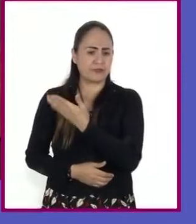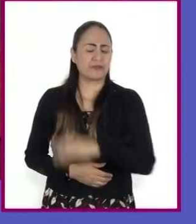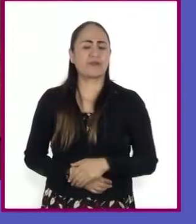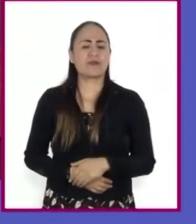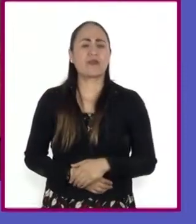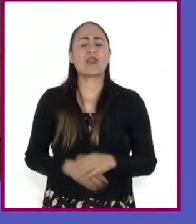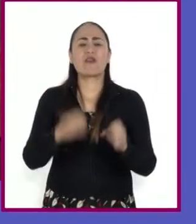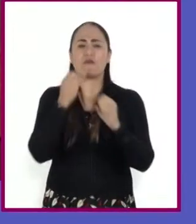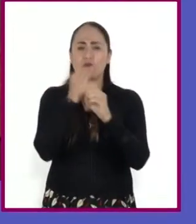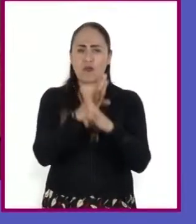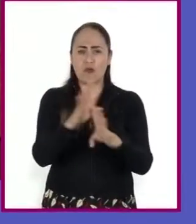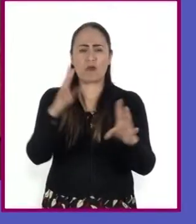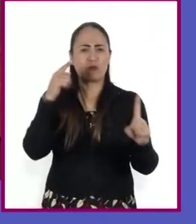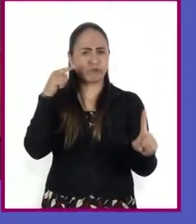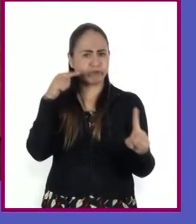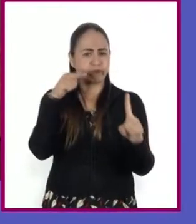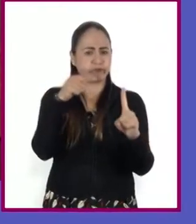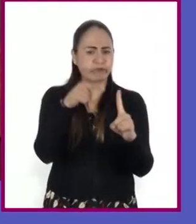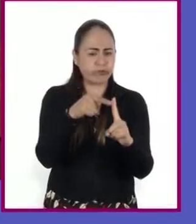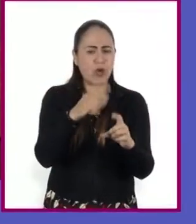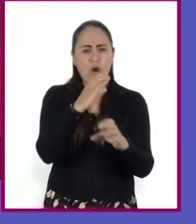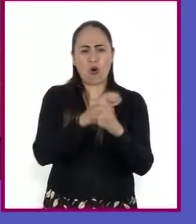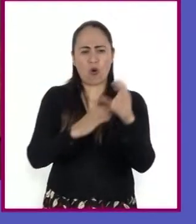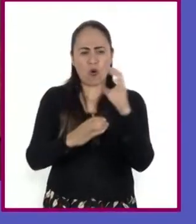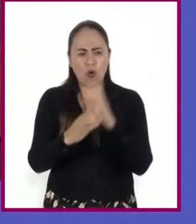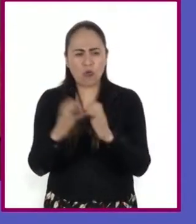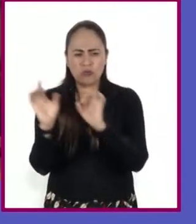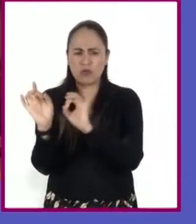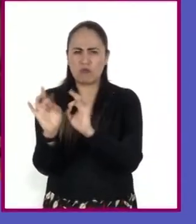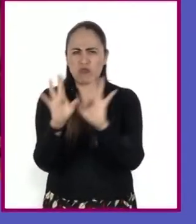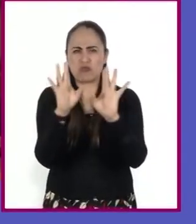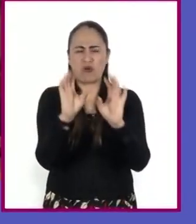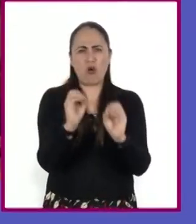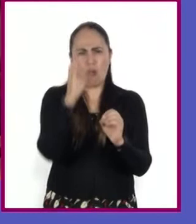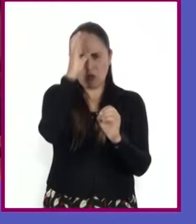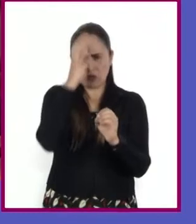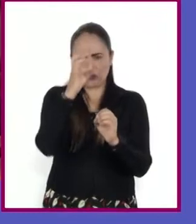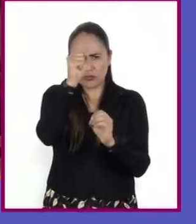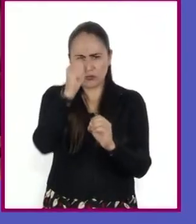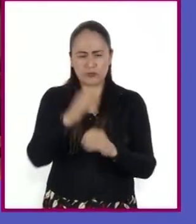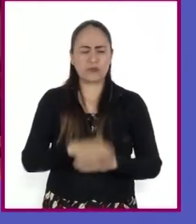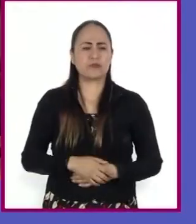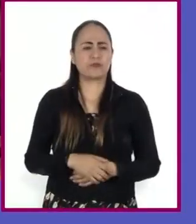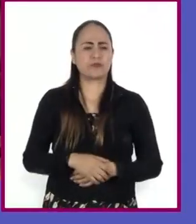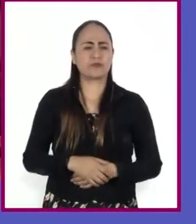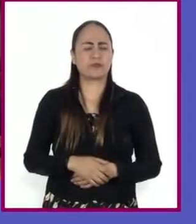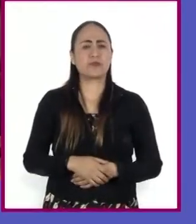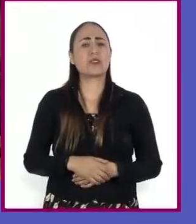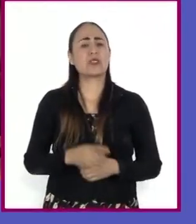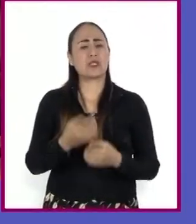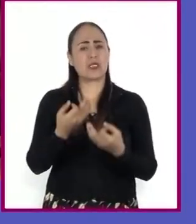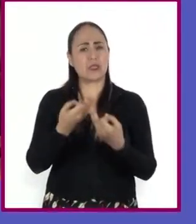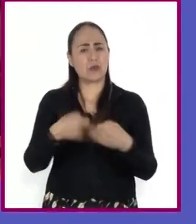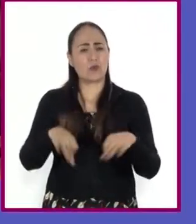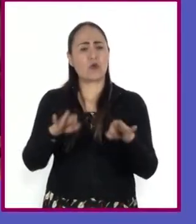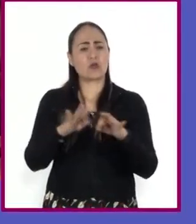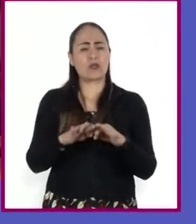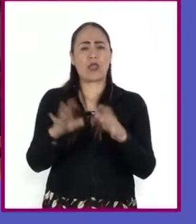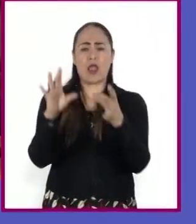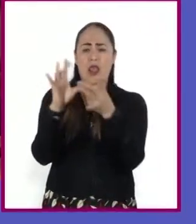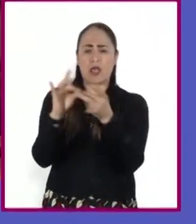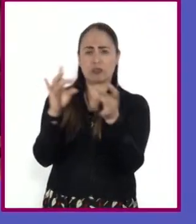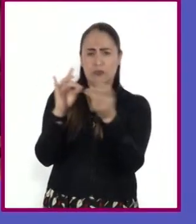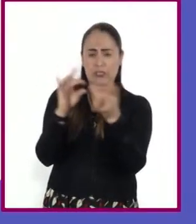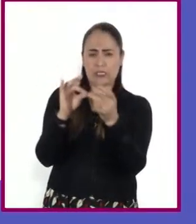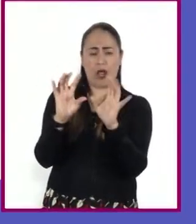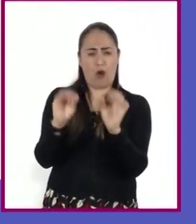información específica sobre un objeto, fenómeno o concepto. Es importante distinguir entre describir y